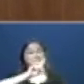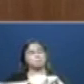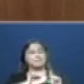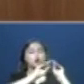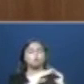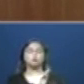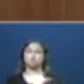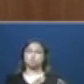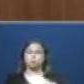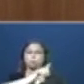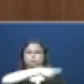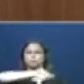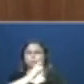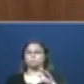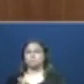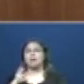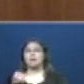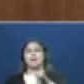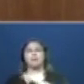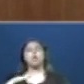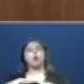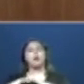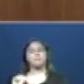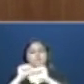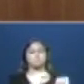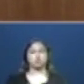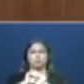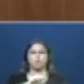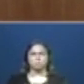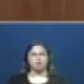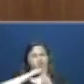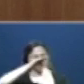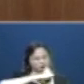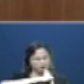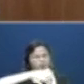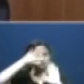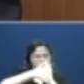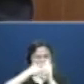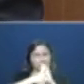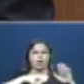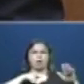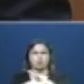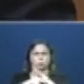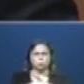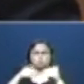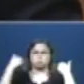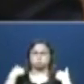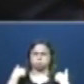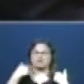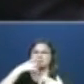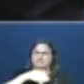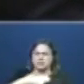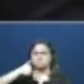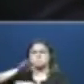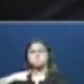procederemos a la ordenación formal de la red de protección regulando su estructura recursos coordinación personas destinatarias